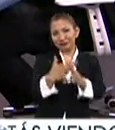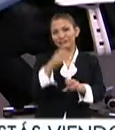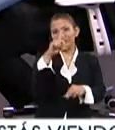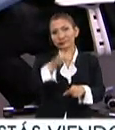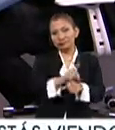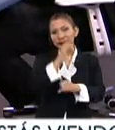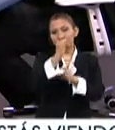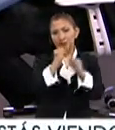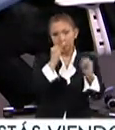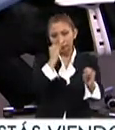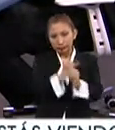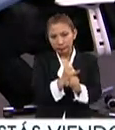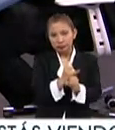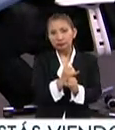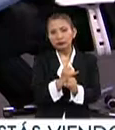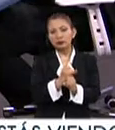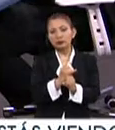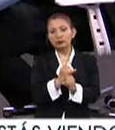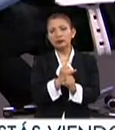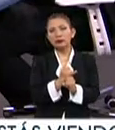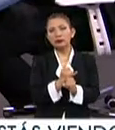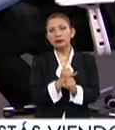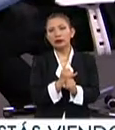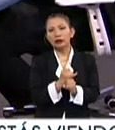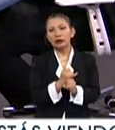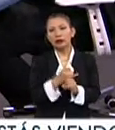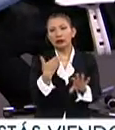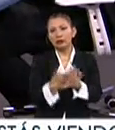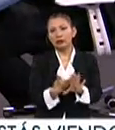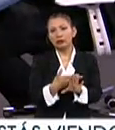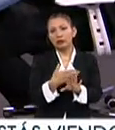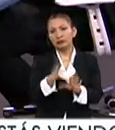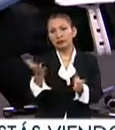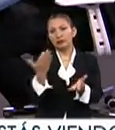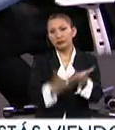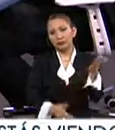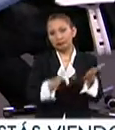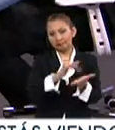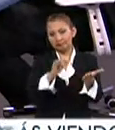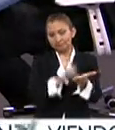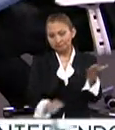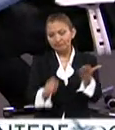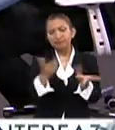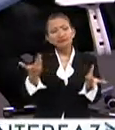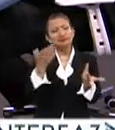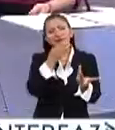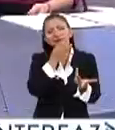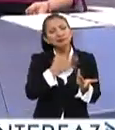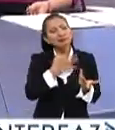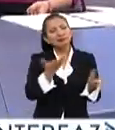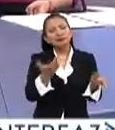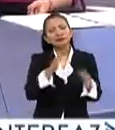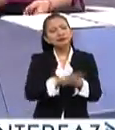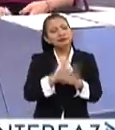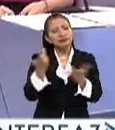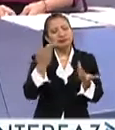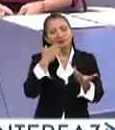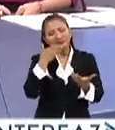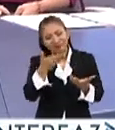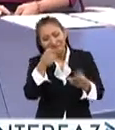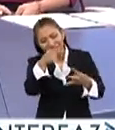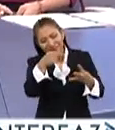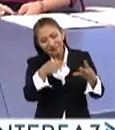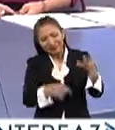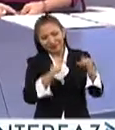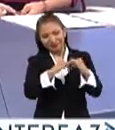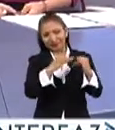el Día Internacional contra el Analfabetismo. Cuéntanos, ¿cuáles han sido los mayores aciertos de